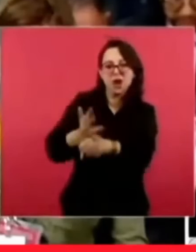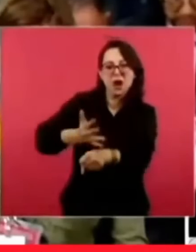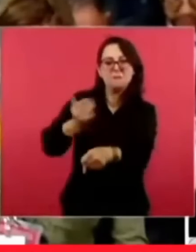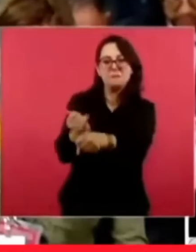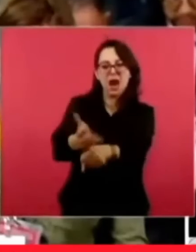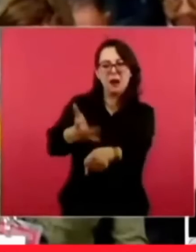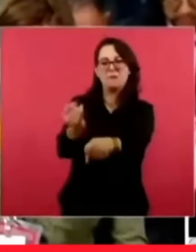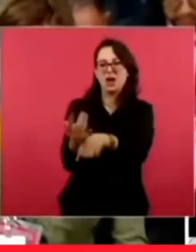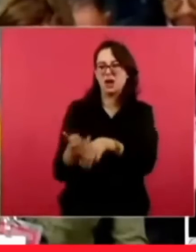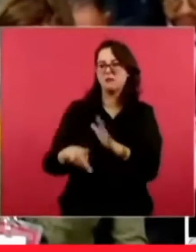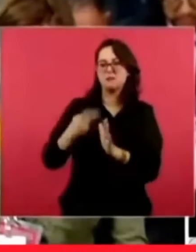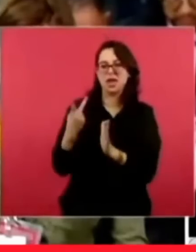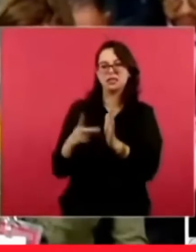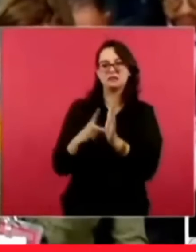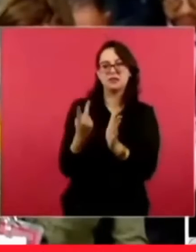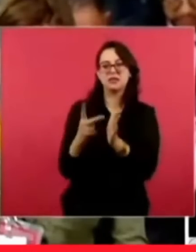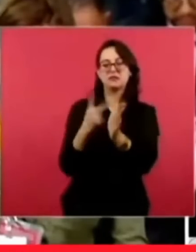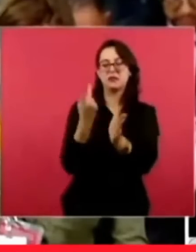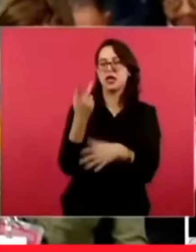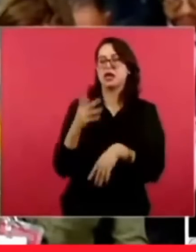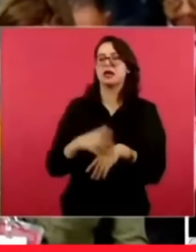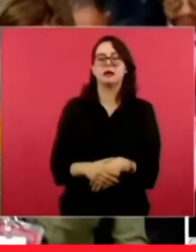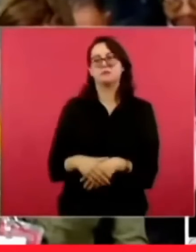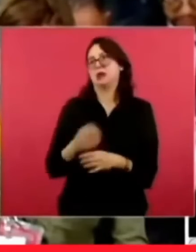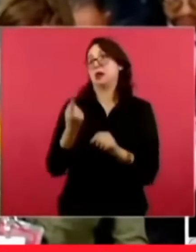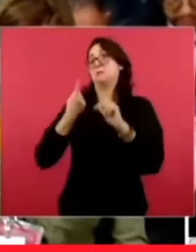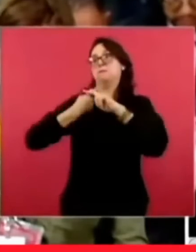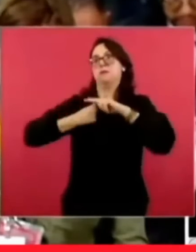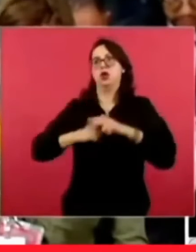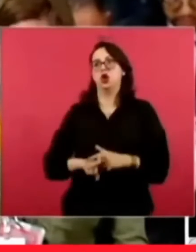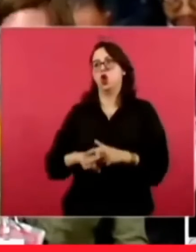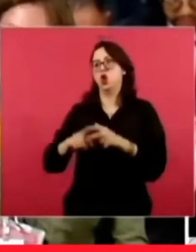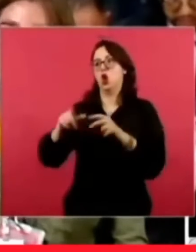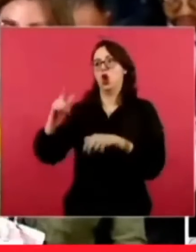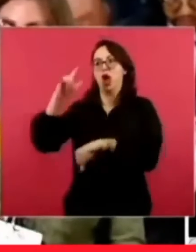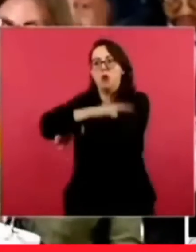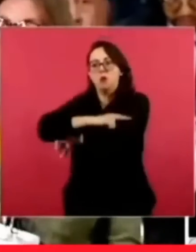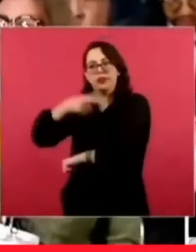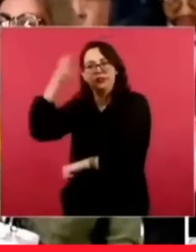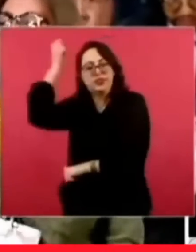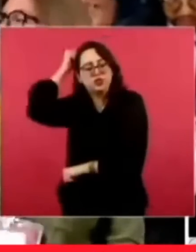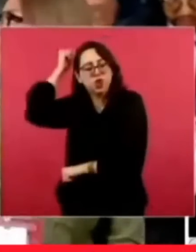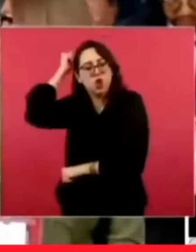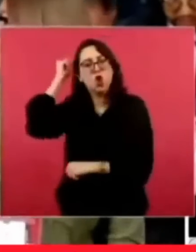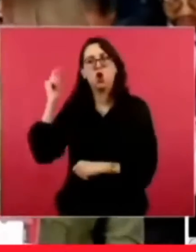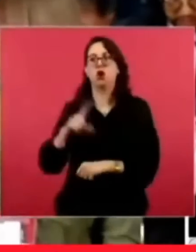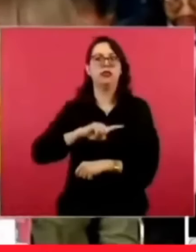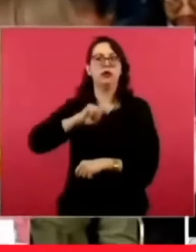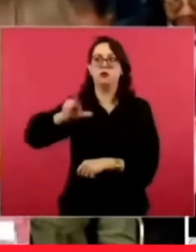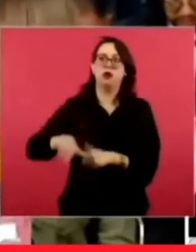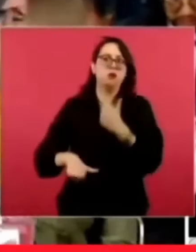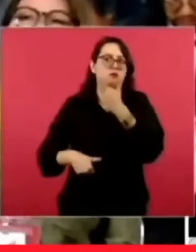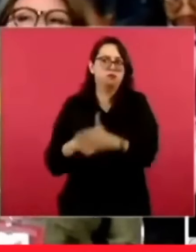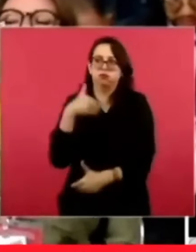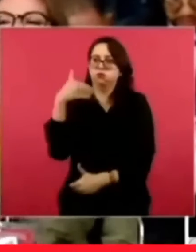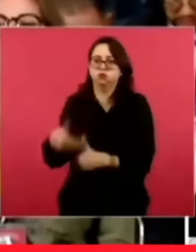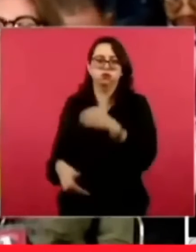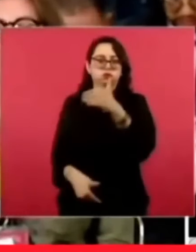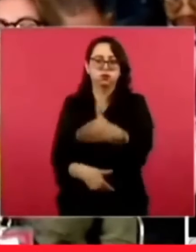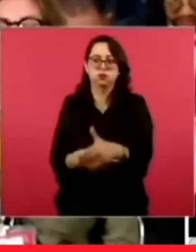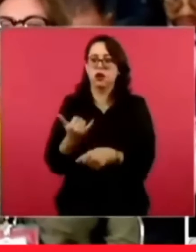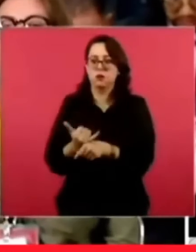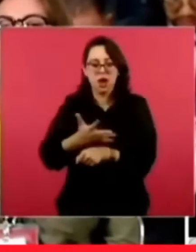más bien para que no se diera la cancelación del aeropuerto de Texcoco. Pero preguntarle, presidente, porque